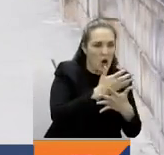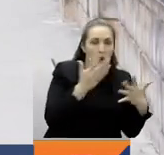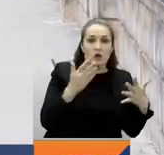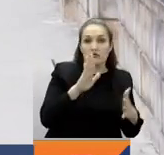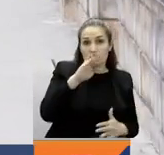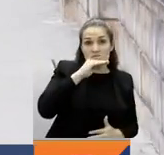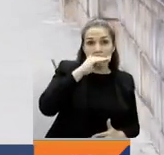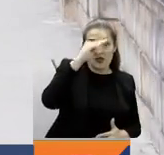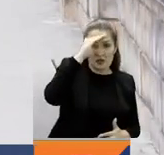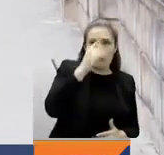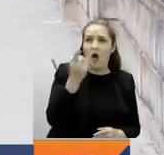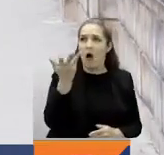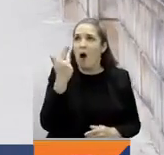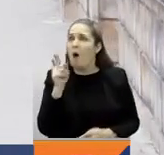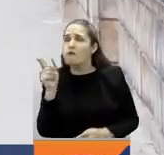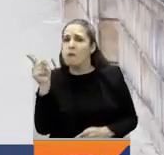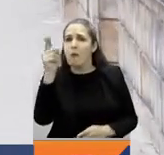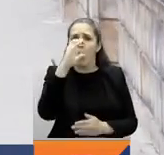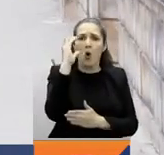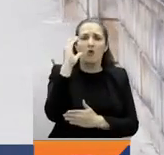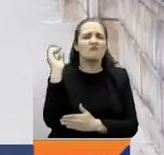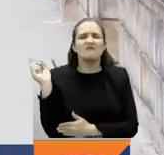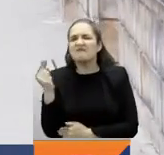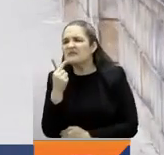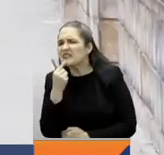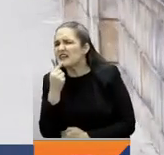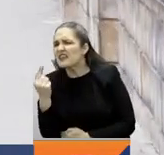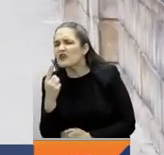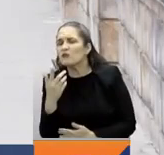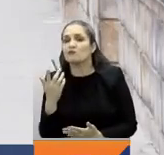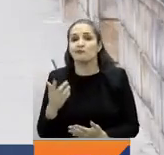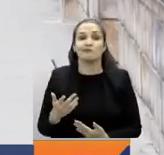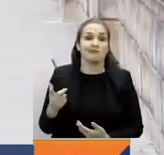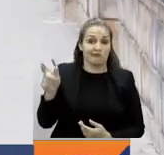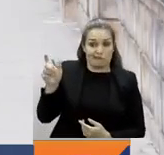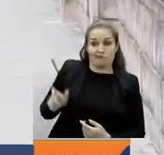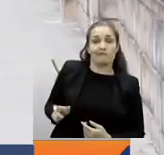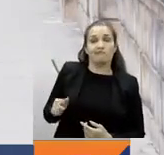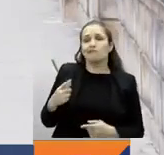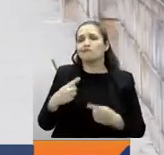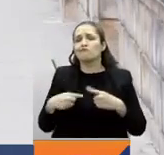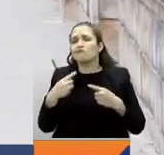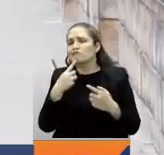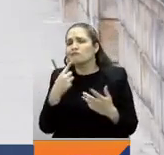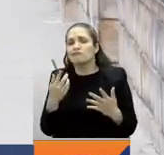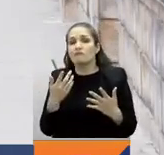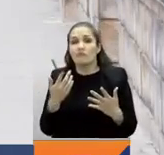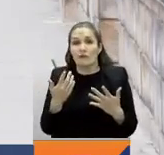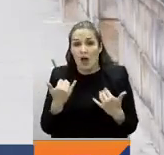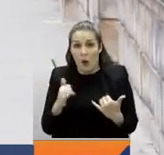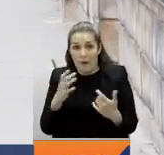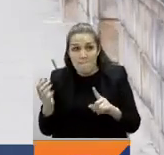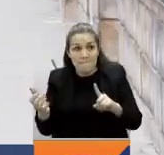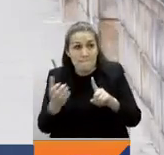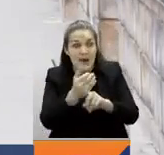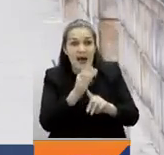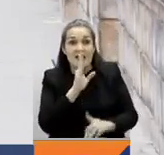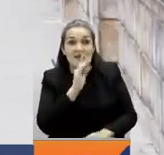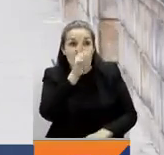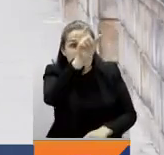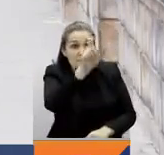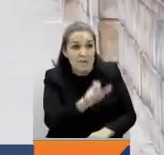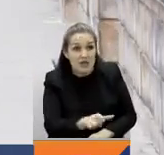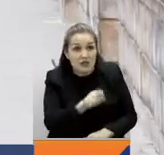casos que se conocen en el país. Ha dicho, entre otras cosas, el presidente que espera que cuando se encuentren con los responsables de estos hechos se estrene